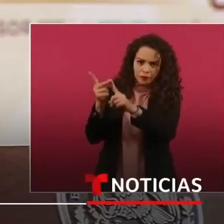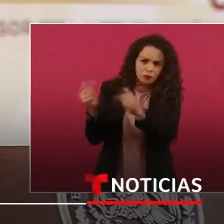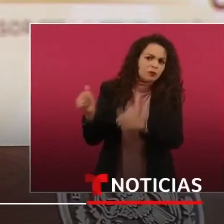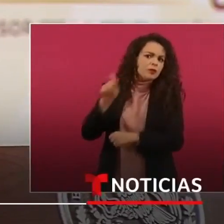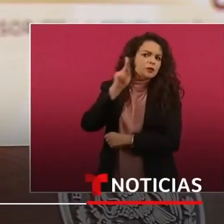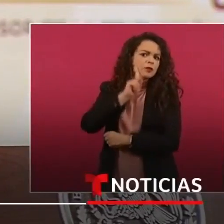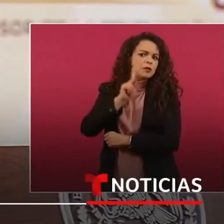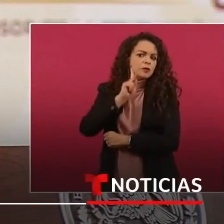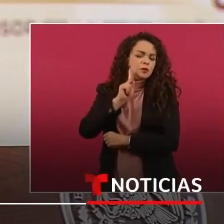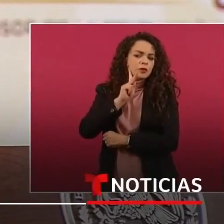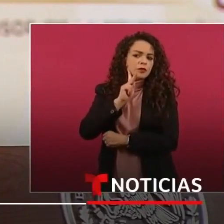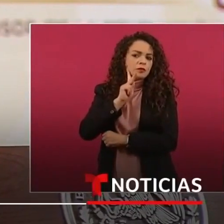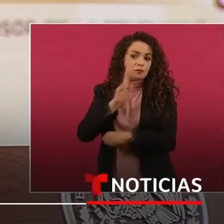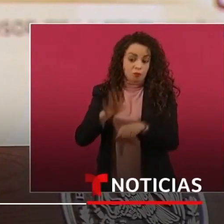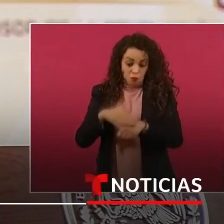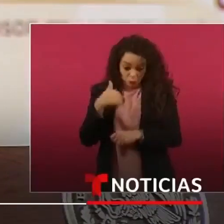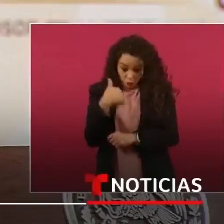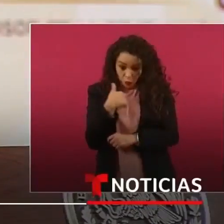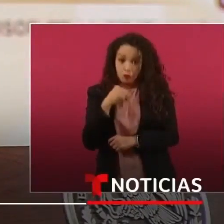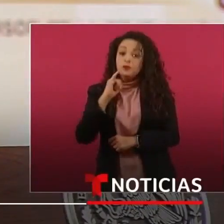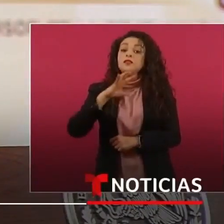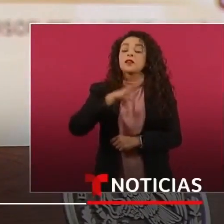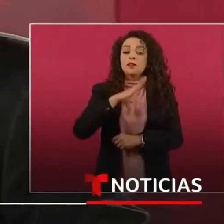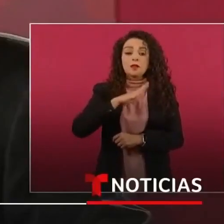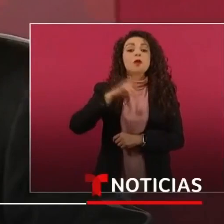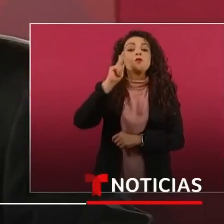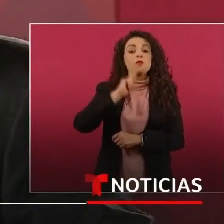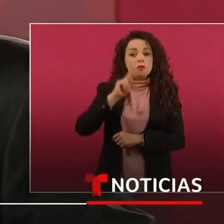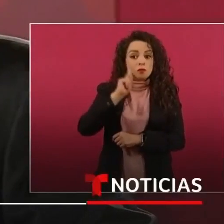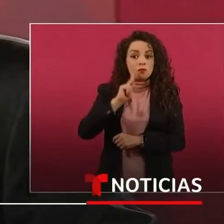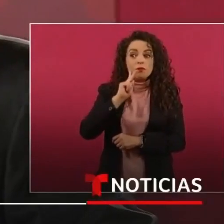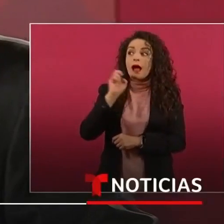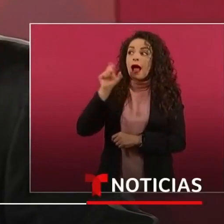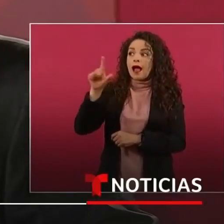de que a él le han dado dinero